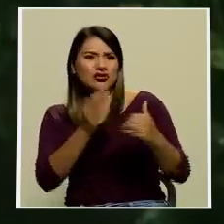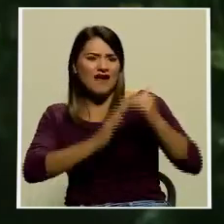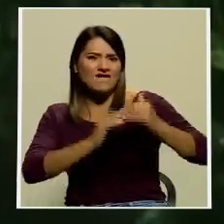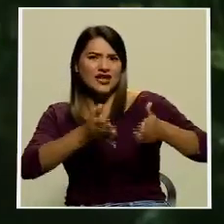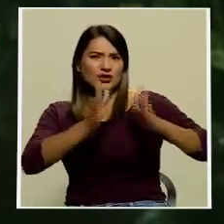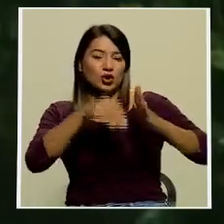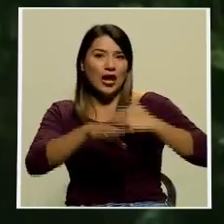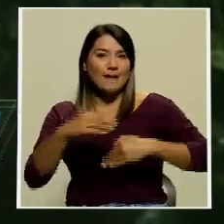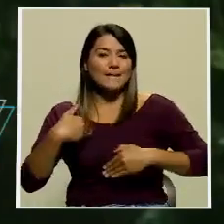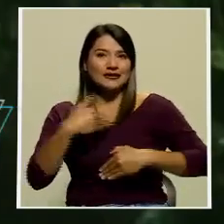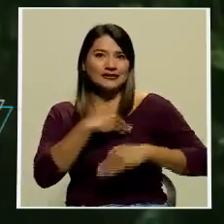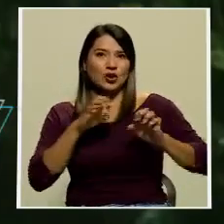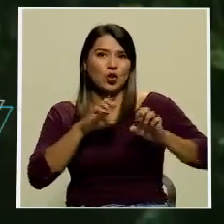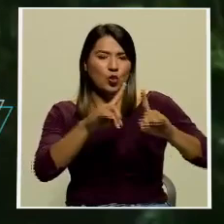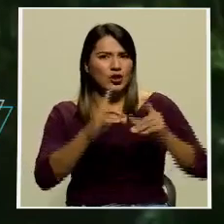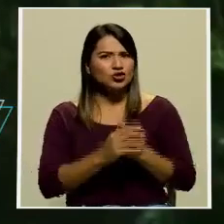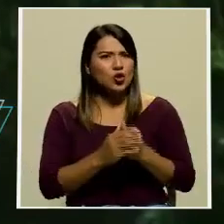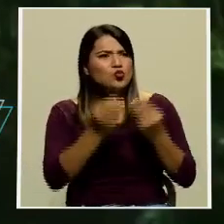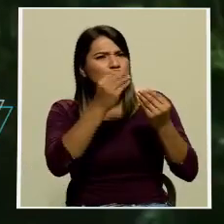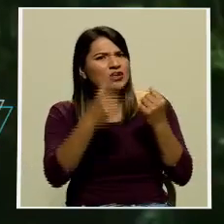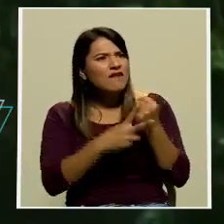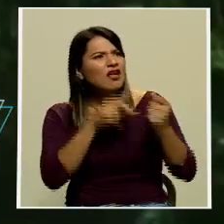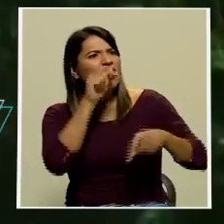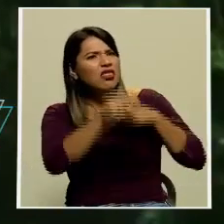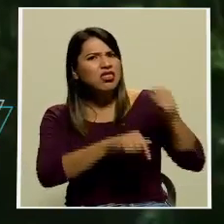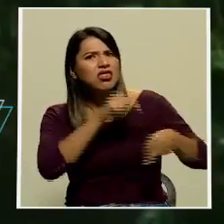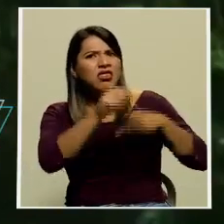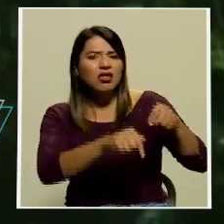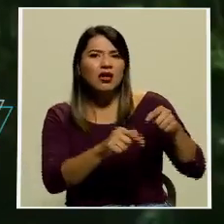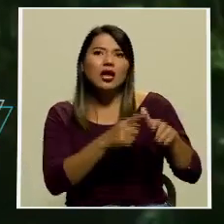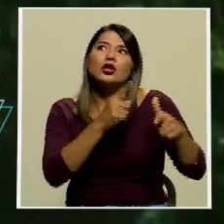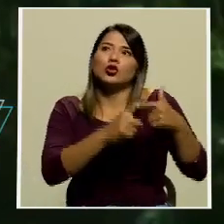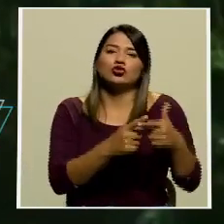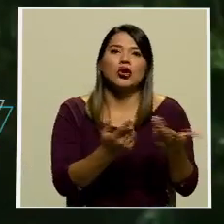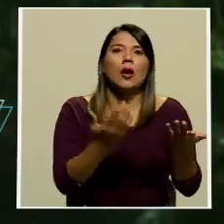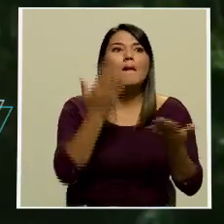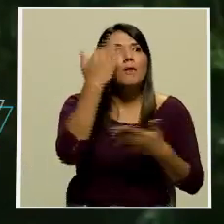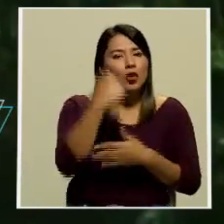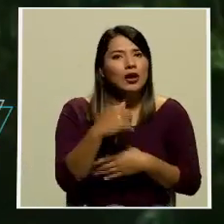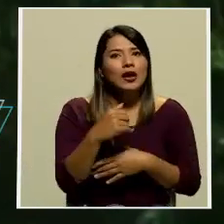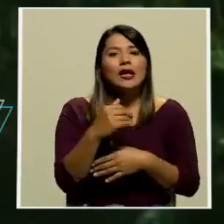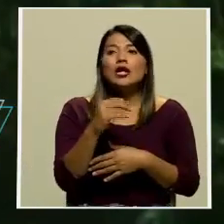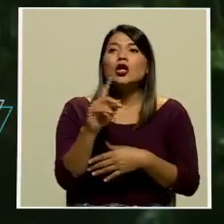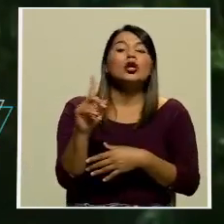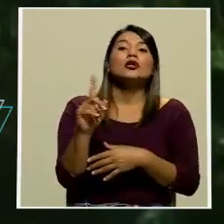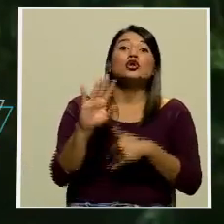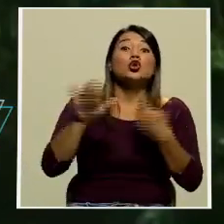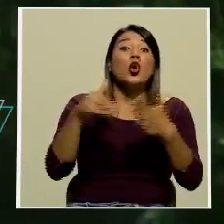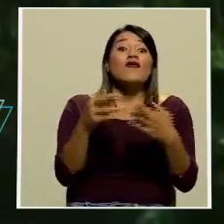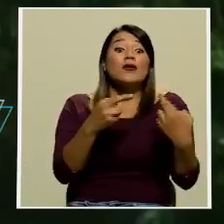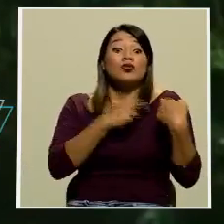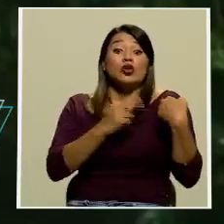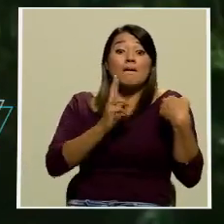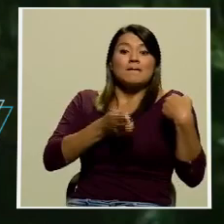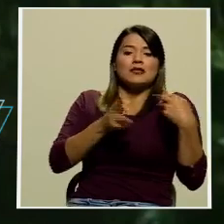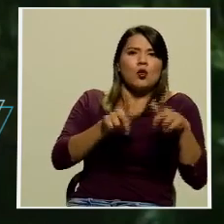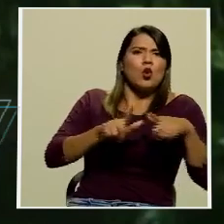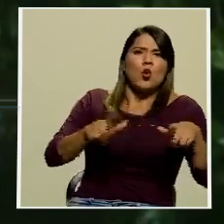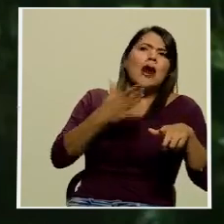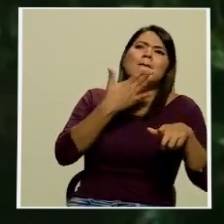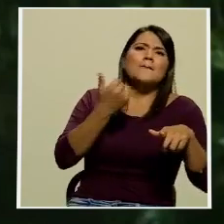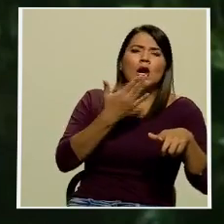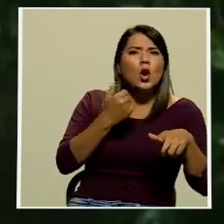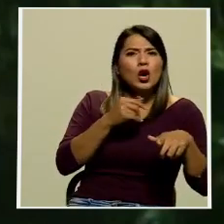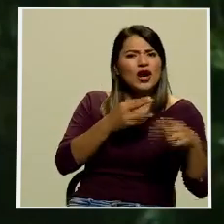solamente criticar, es poder dar. Bueno, ¿por qué no descentralizamos la DIE? Regionalicémonos. Eso nos ayudaría muchísimo para poder dar mayor